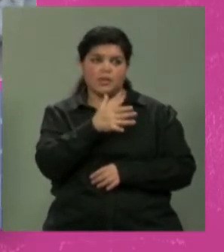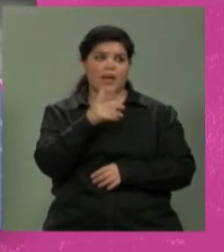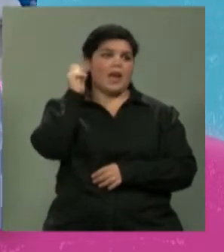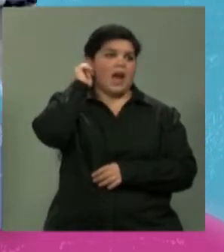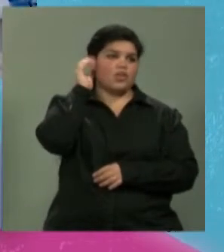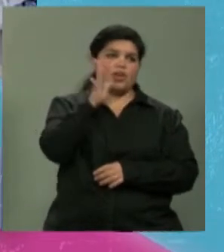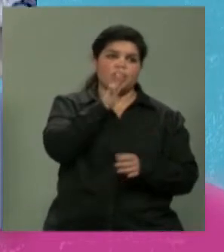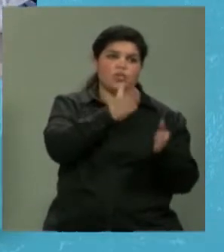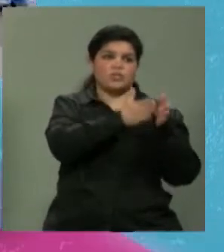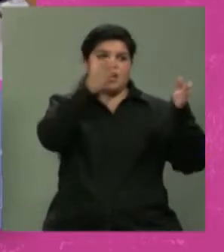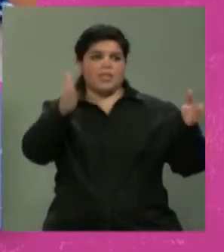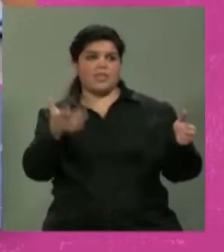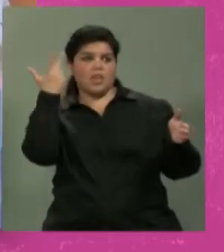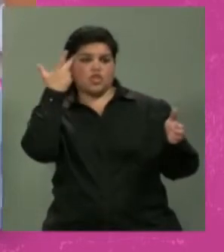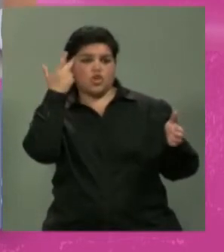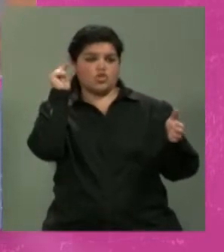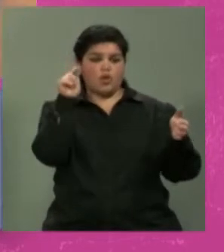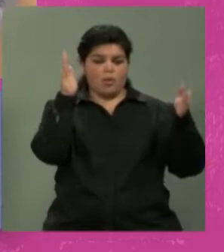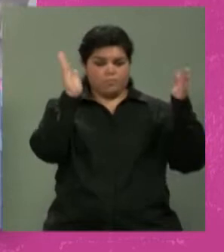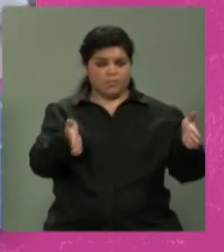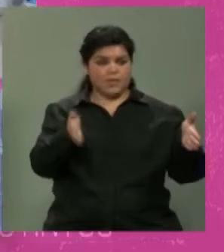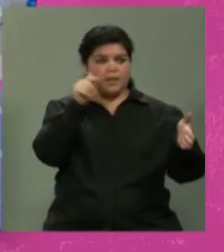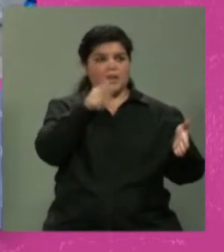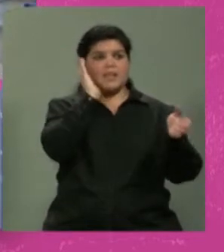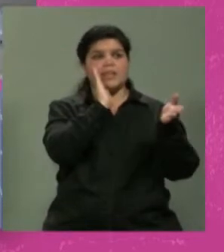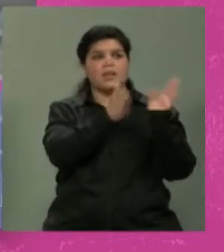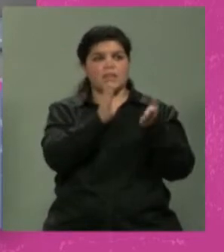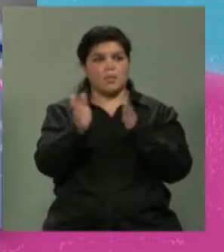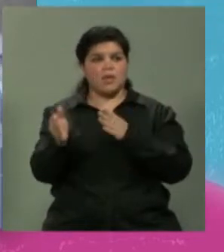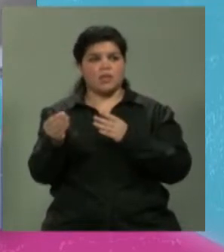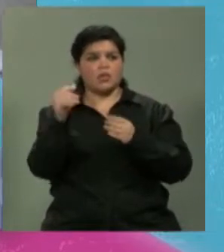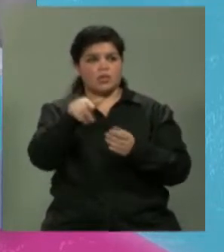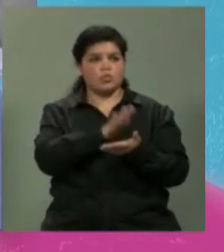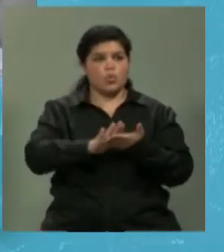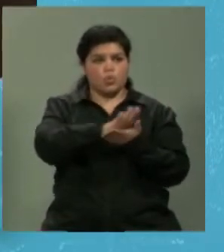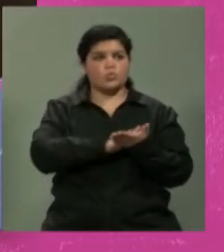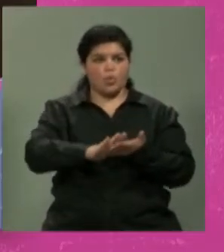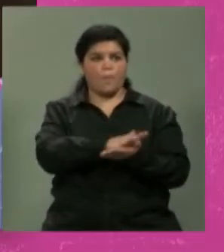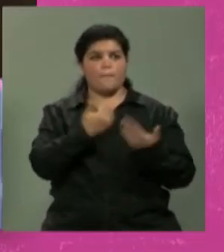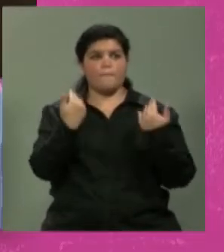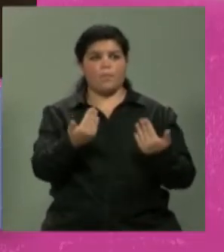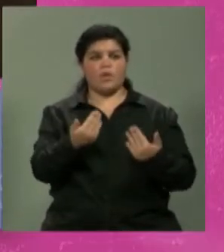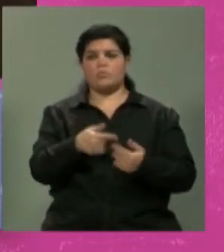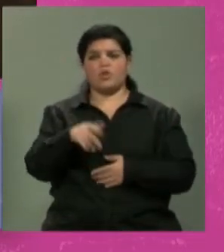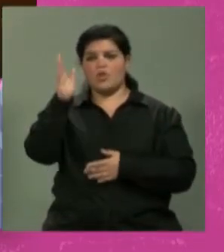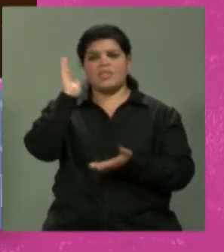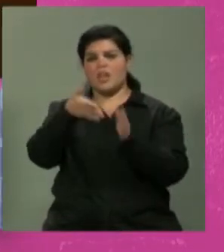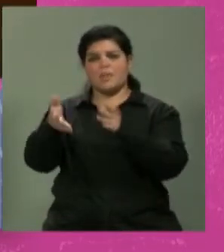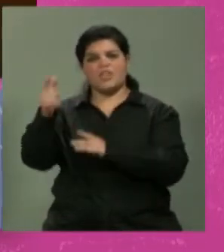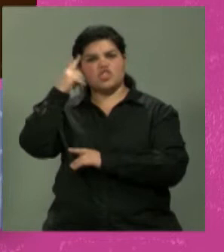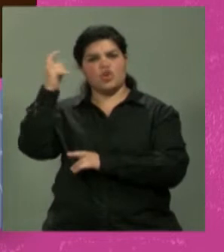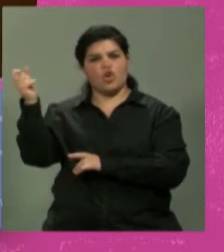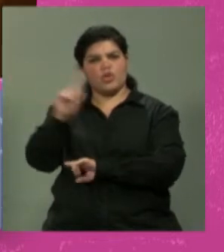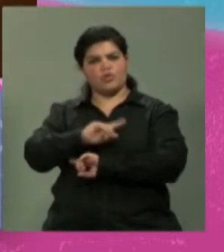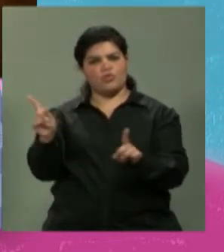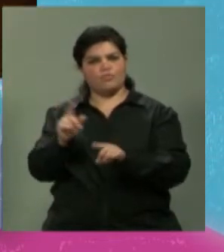18, a ese chico se le haga un tratamiento y se pueda solucionar ese problema que está es un tratamiento psicológico el que hay que No, no es Pero un es una